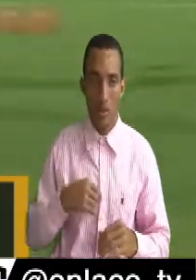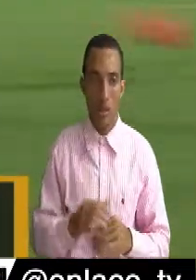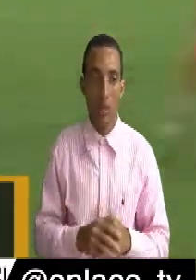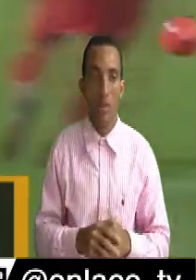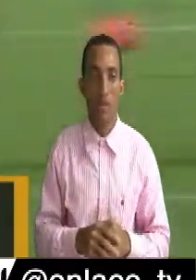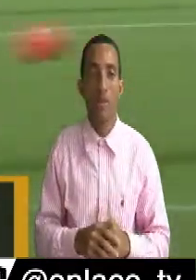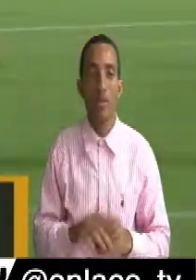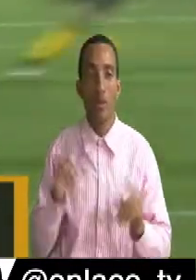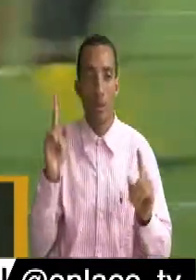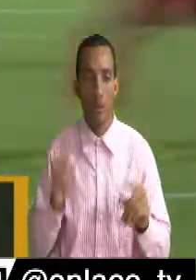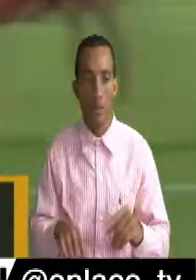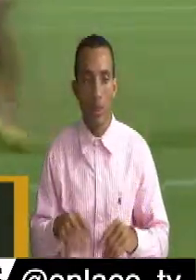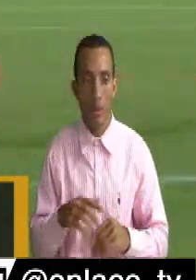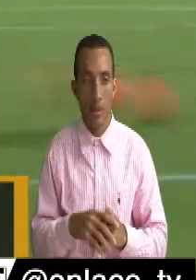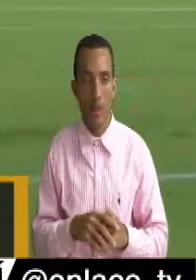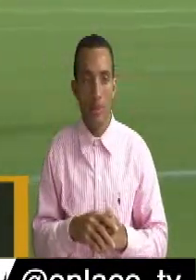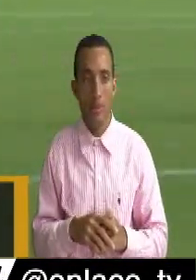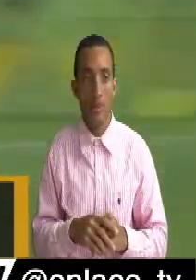atención